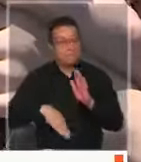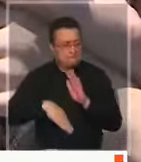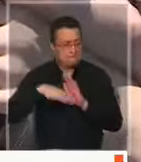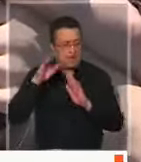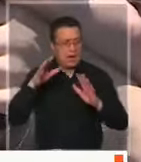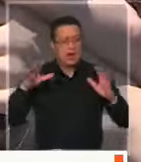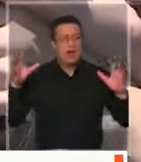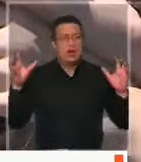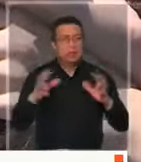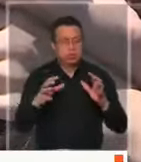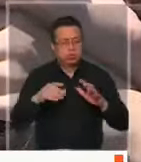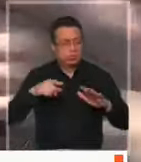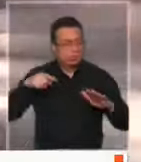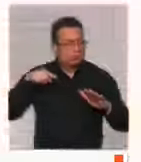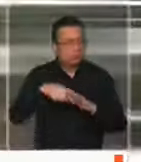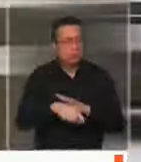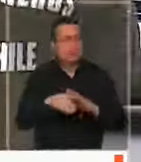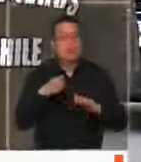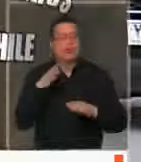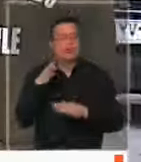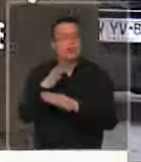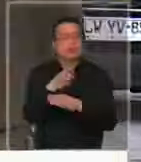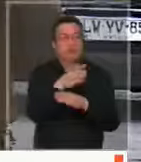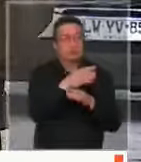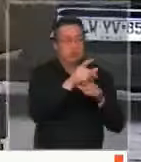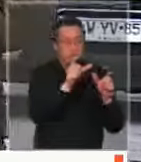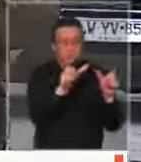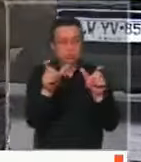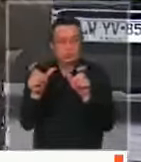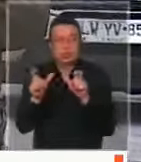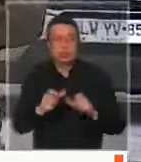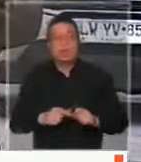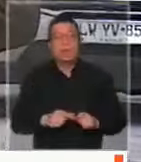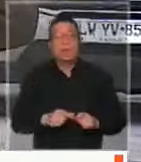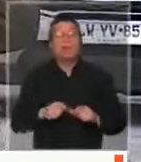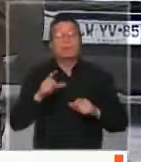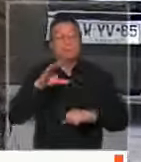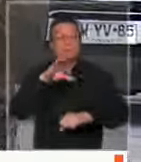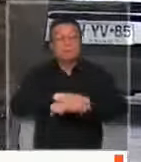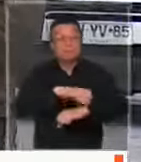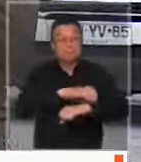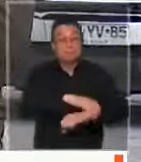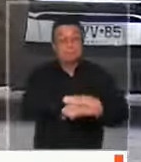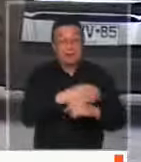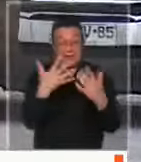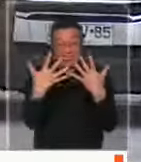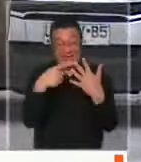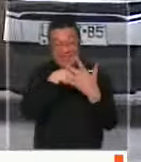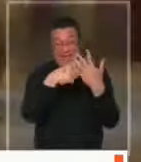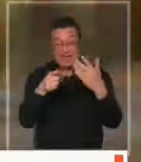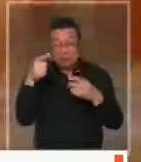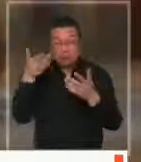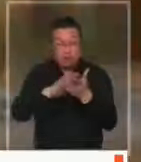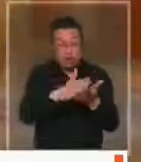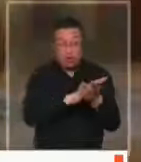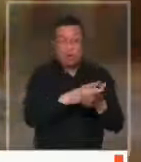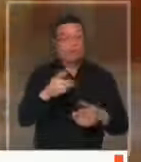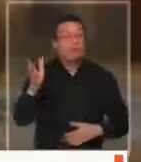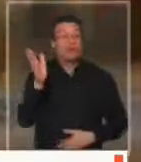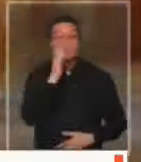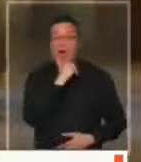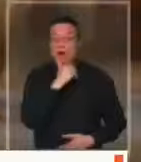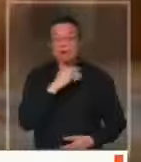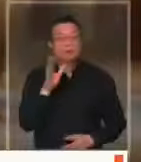muy significativamente los patrullajes. Detenidos por estos 10 recientes casos, no hay culpables por asesinatos.